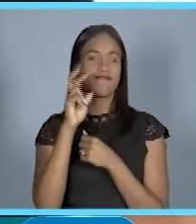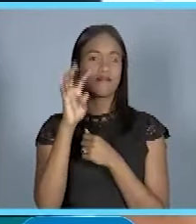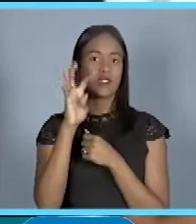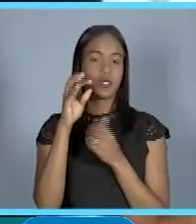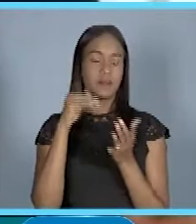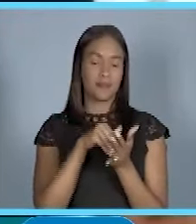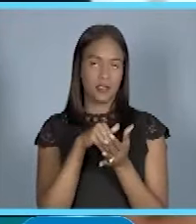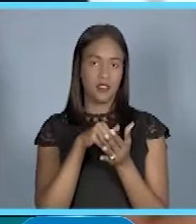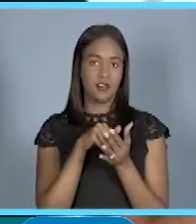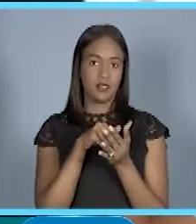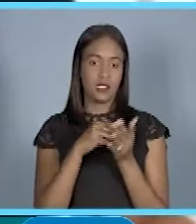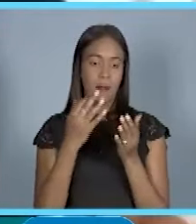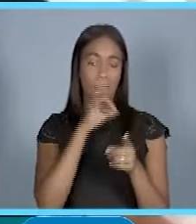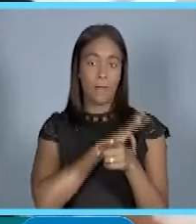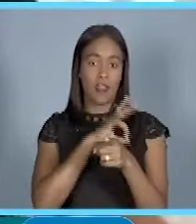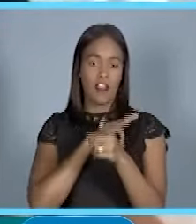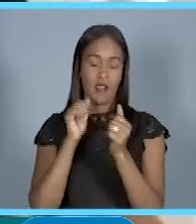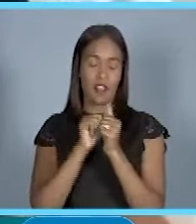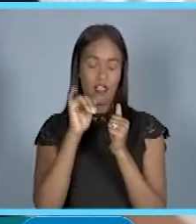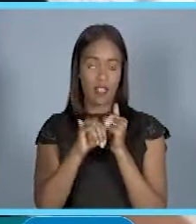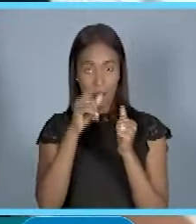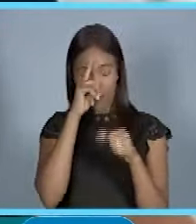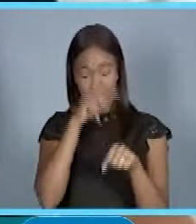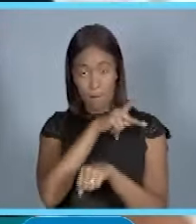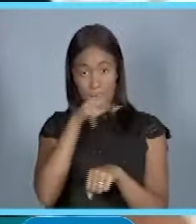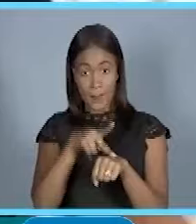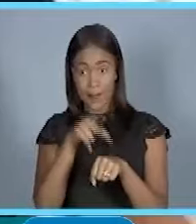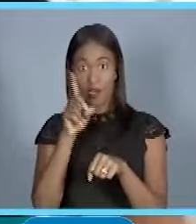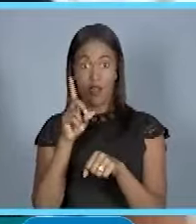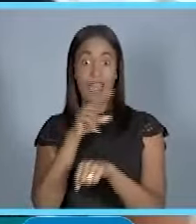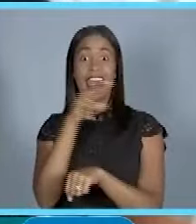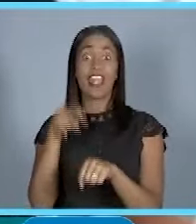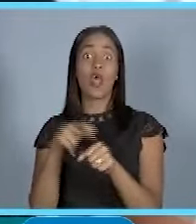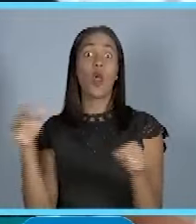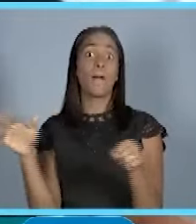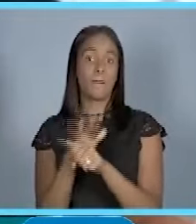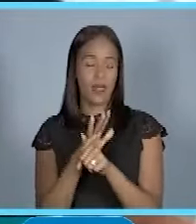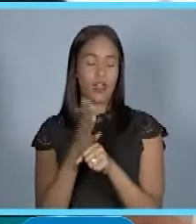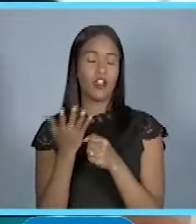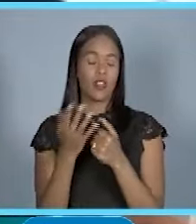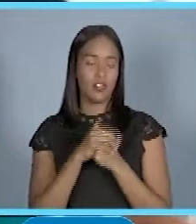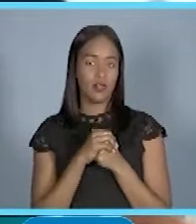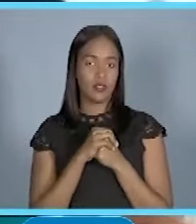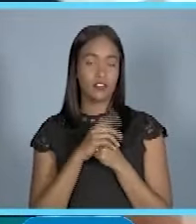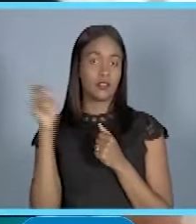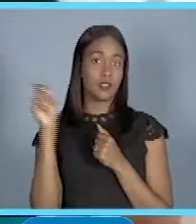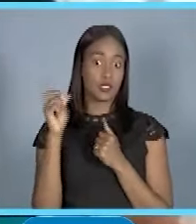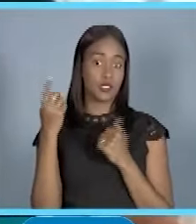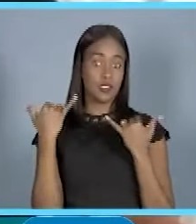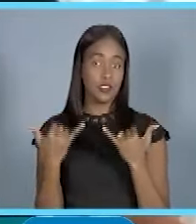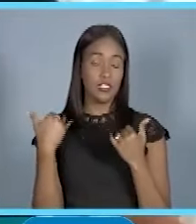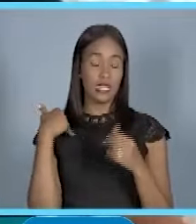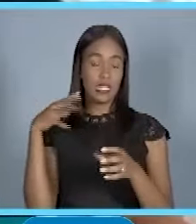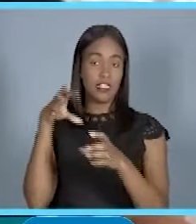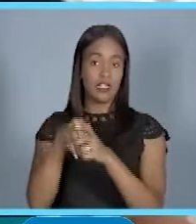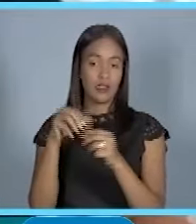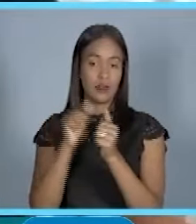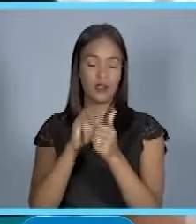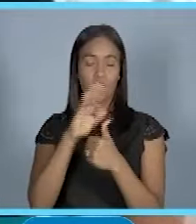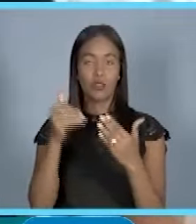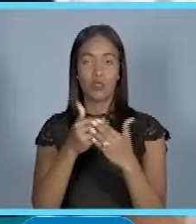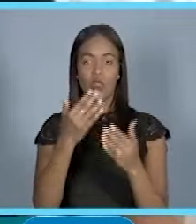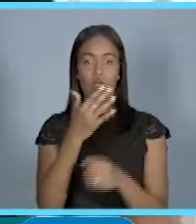240.000 beneficiarios. En la provincia no, en la regional completa. Donde están incluidos todos